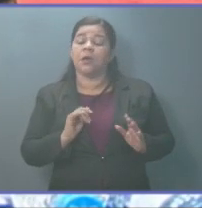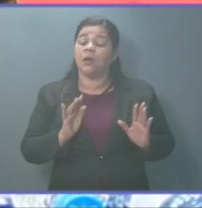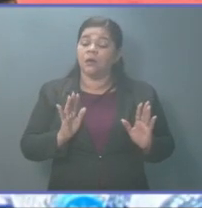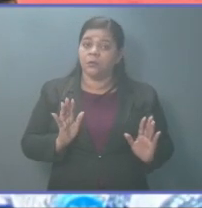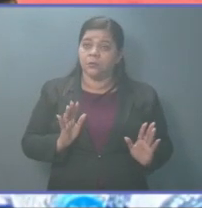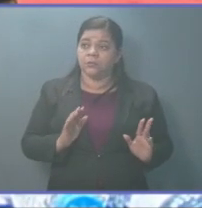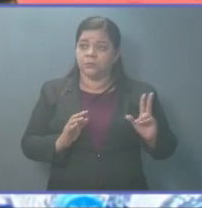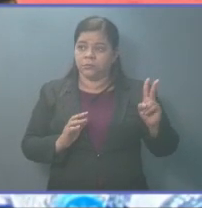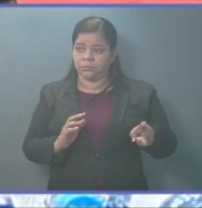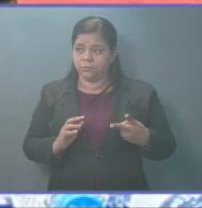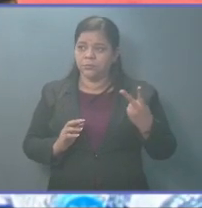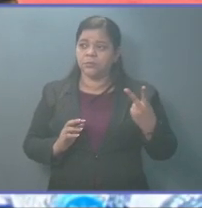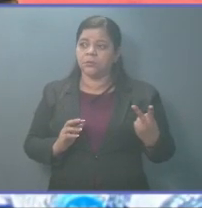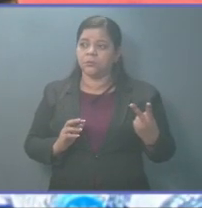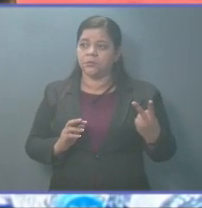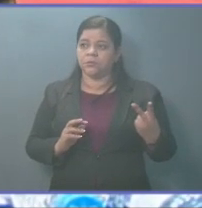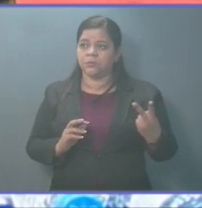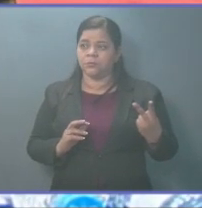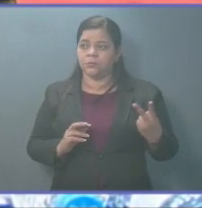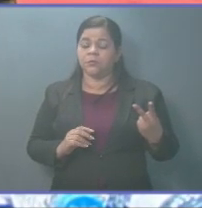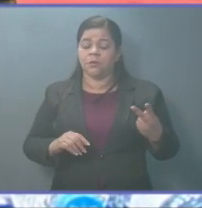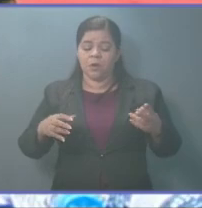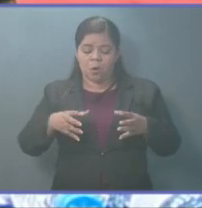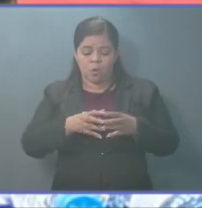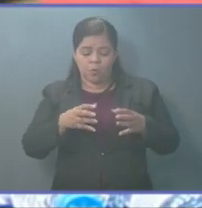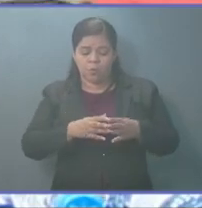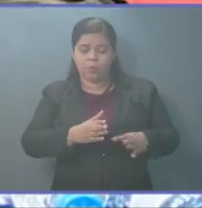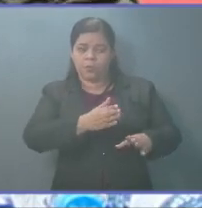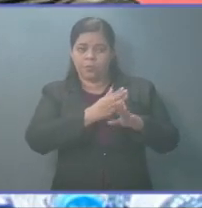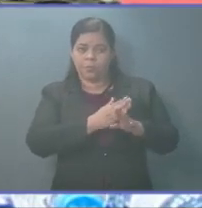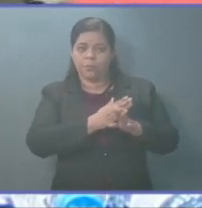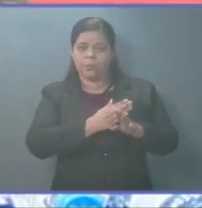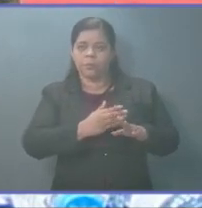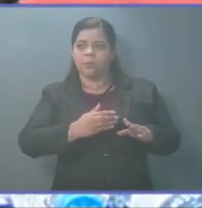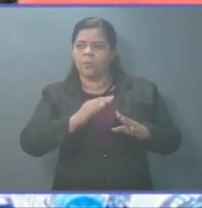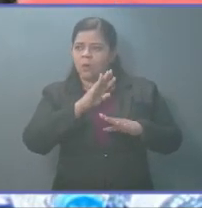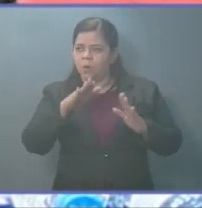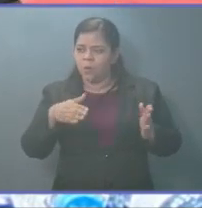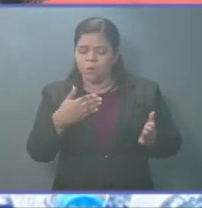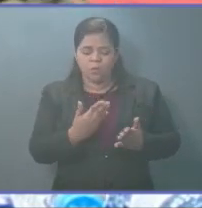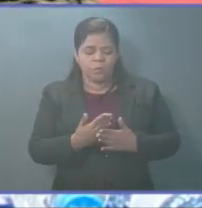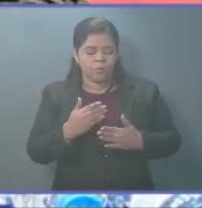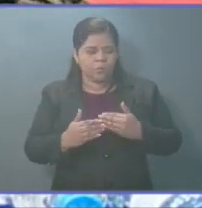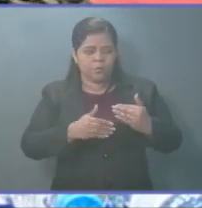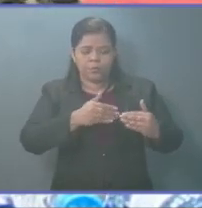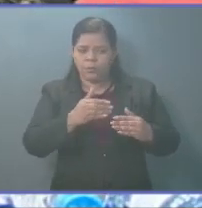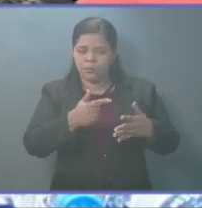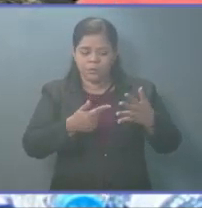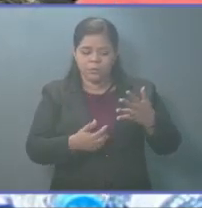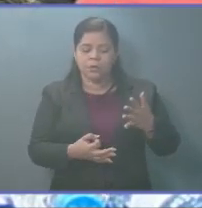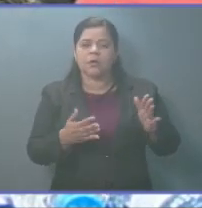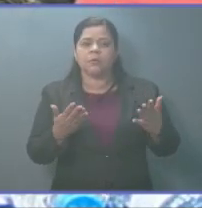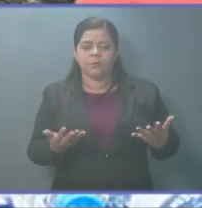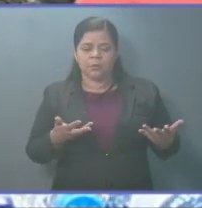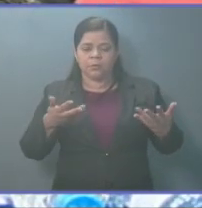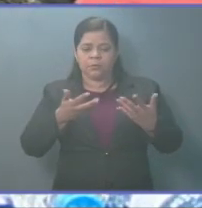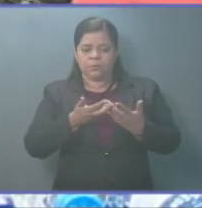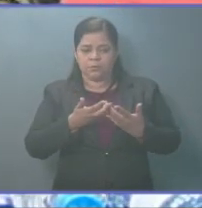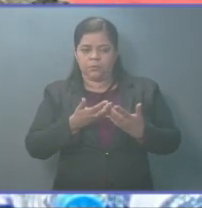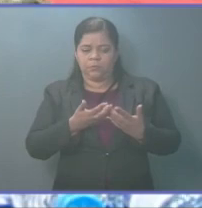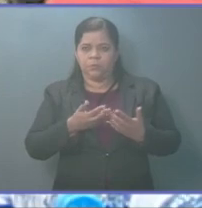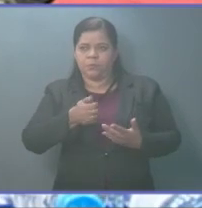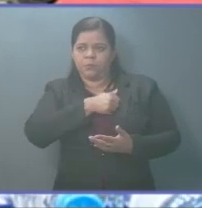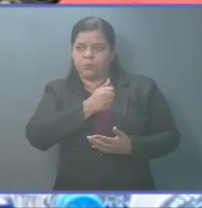un Estado Mayor Presidencial con todos los componentes que tiene para cumplir con esa tarea.